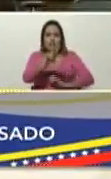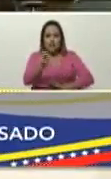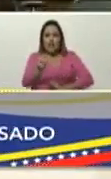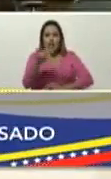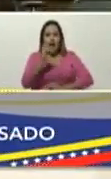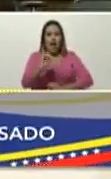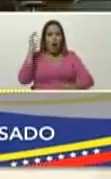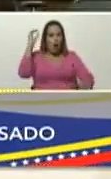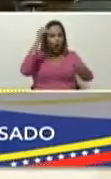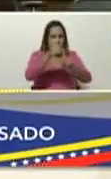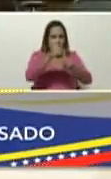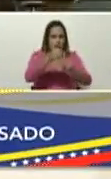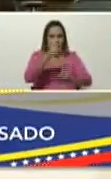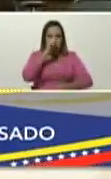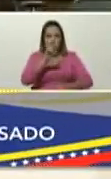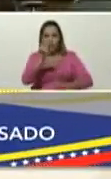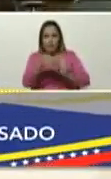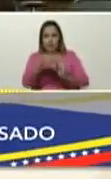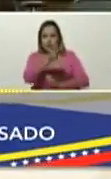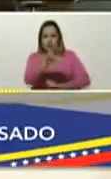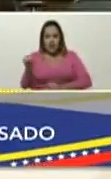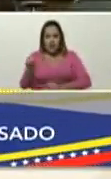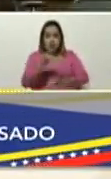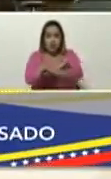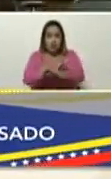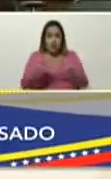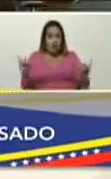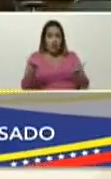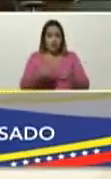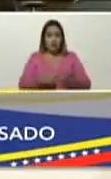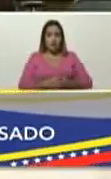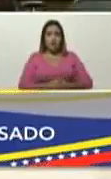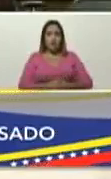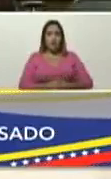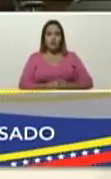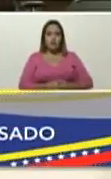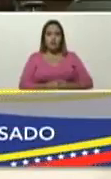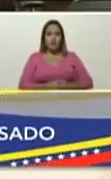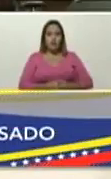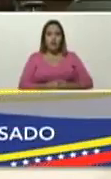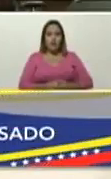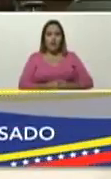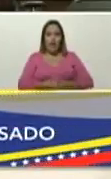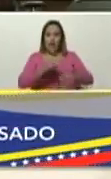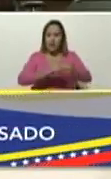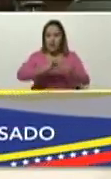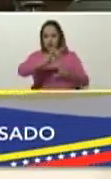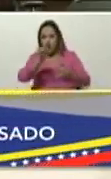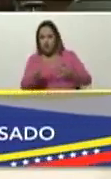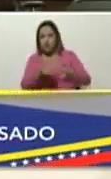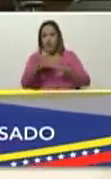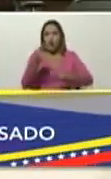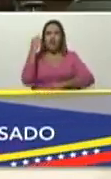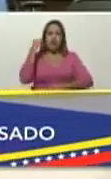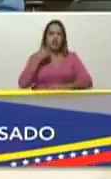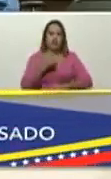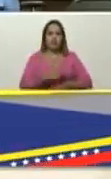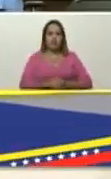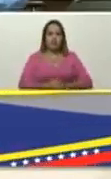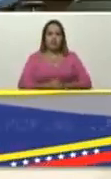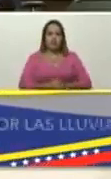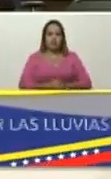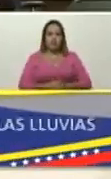una meta, 2030, cuando cierra el ciclo bolivariano